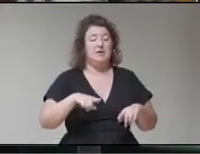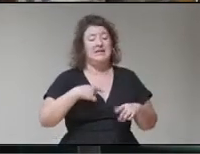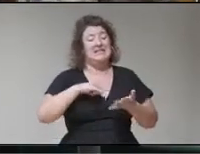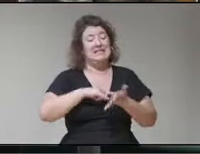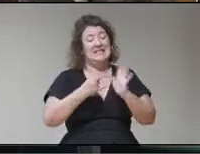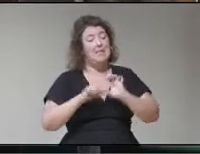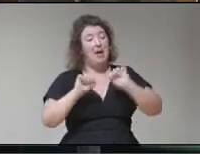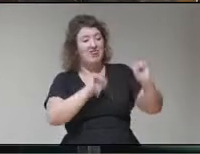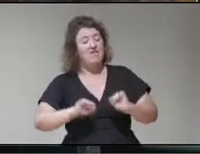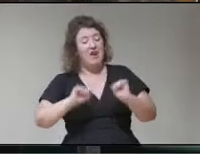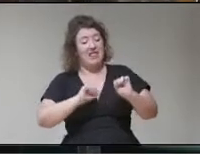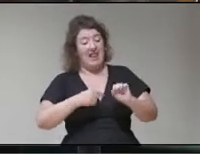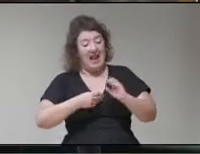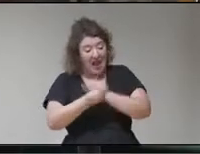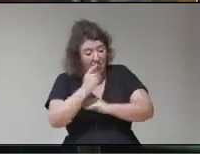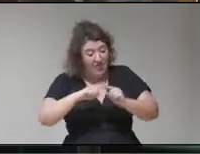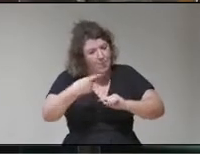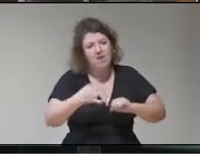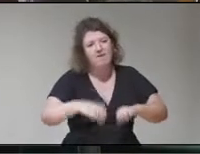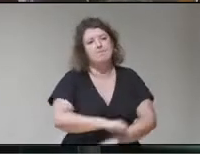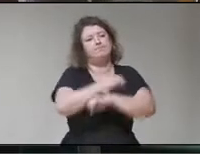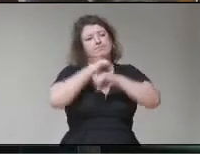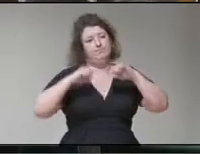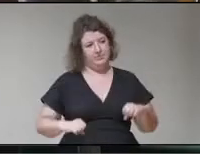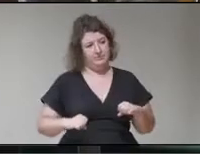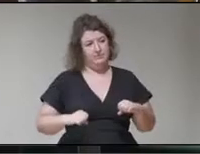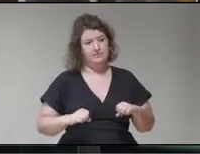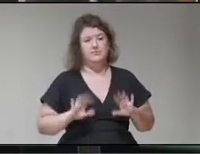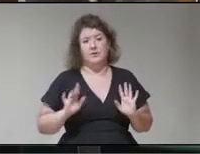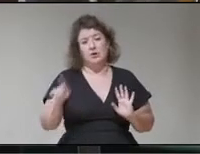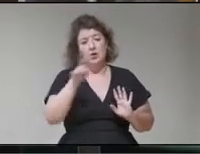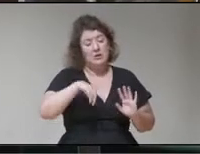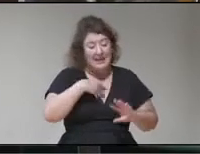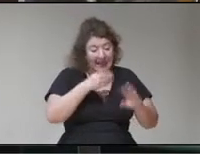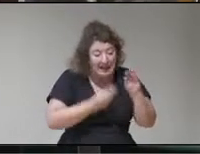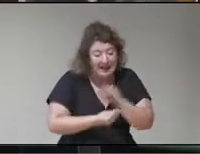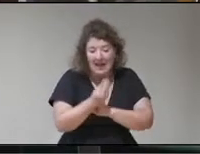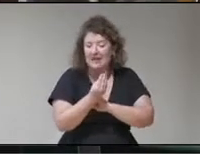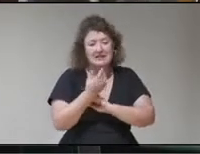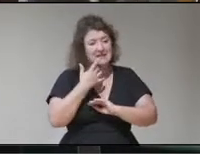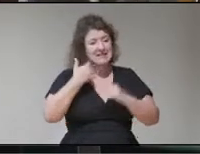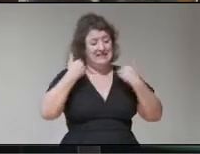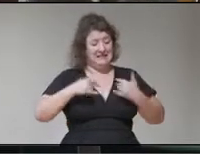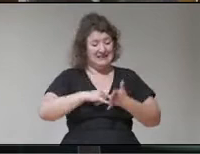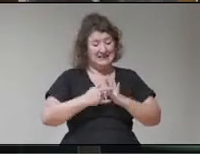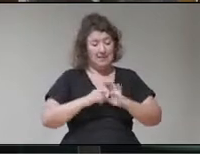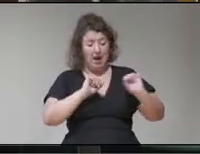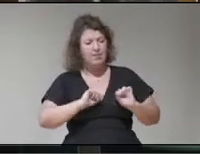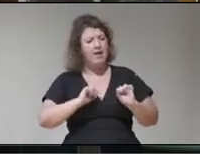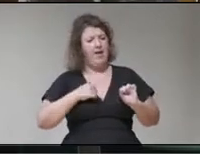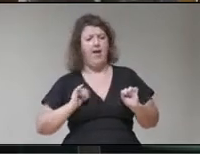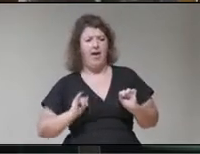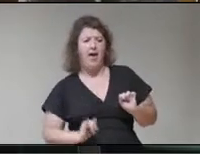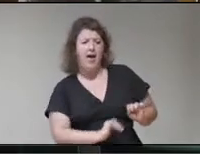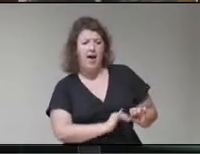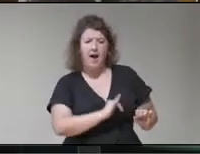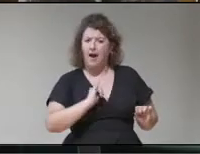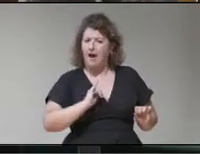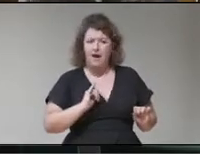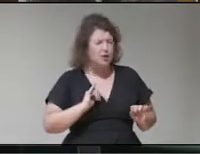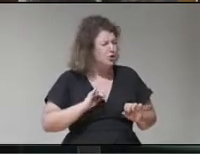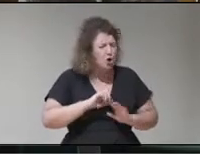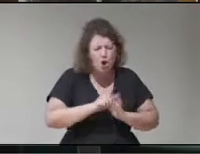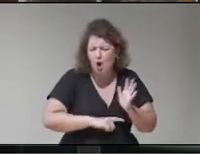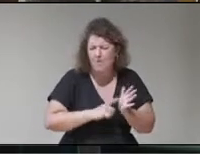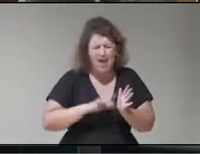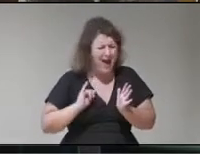inmunitario. Aquí hay que decir lo siguiente: cuando nacemos, todos los componentes de nuestro sistema inmune ya están allí. Absolutamente